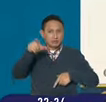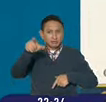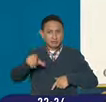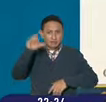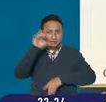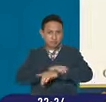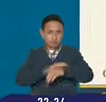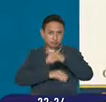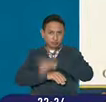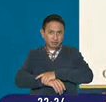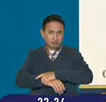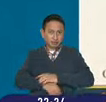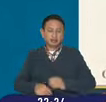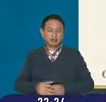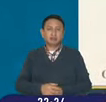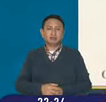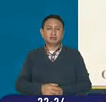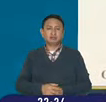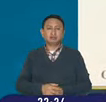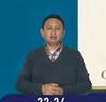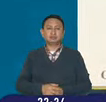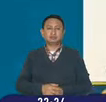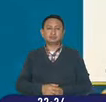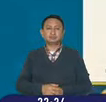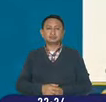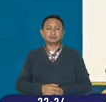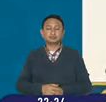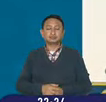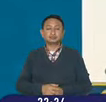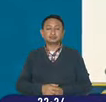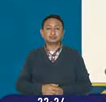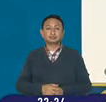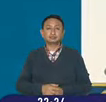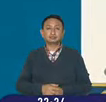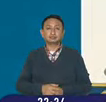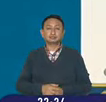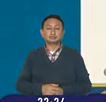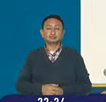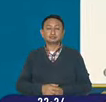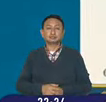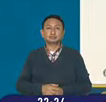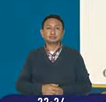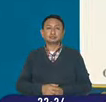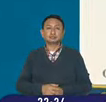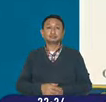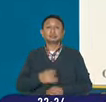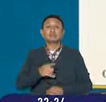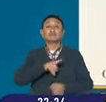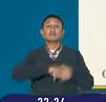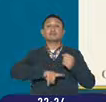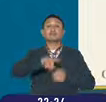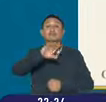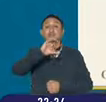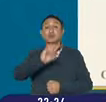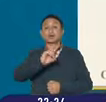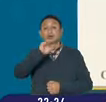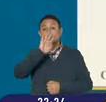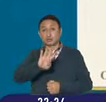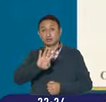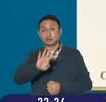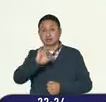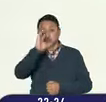o condena de 4 de los hijos del ex líder del cártel de Sinaloa, Joaquín El Chapo Guzmán, entre ellos Ovidio Guzmán